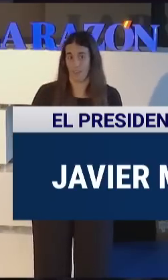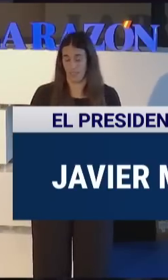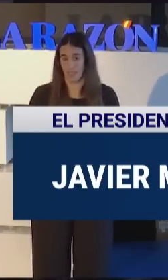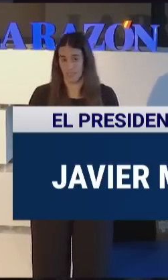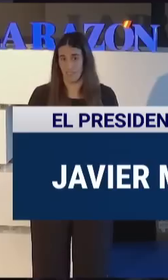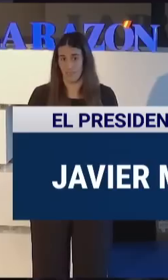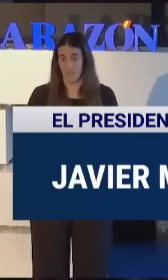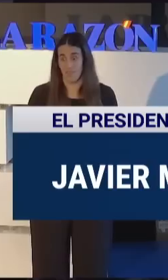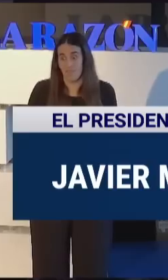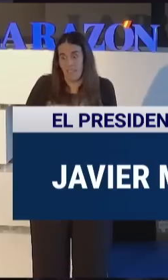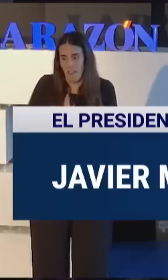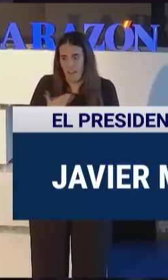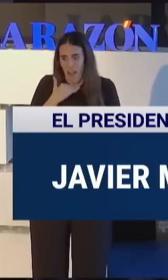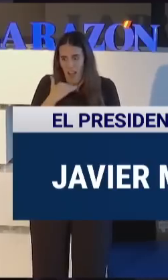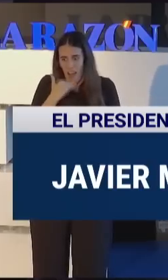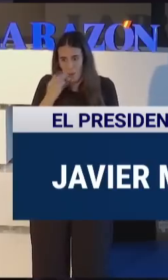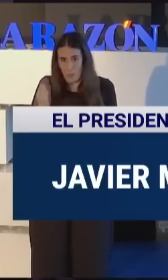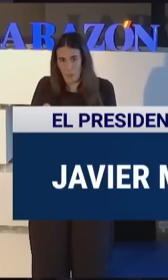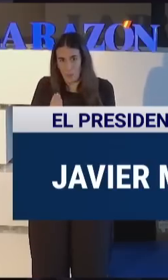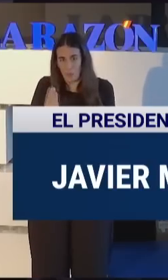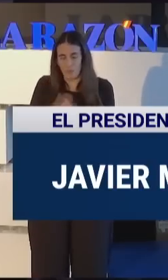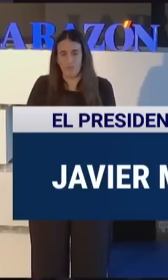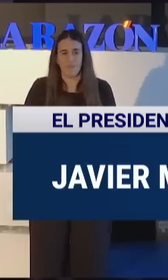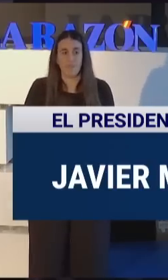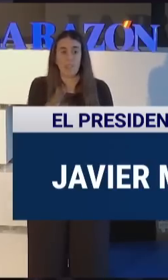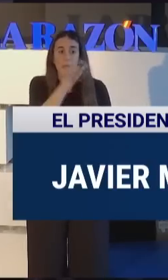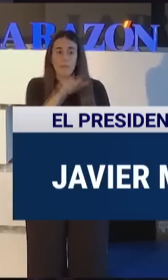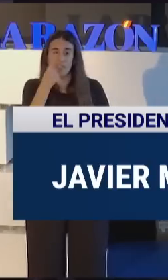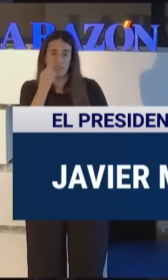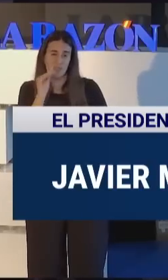Parece que hicimos algo. Algo en lo que confían los inversores.